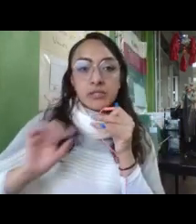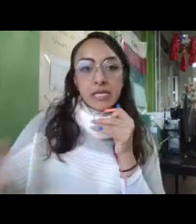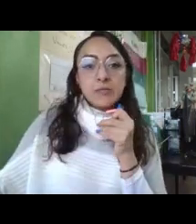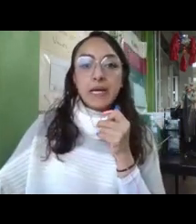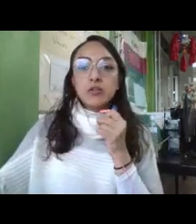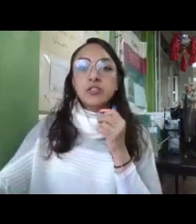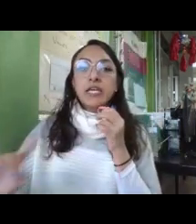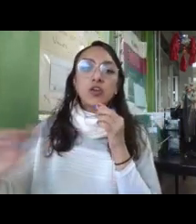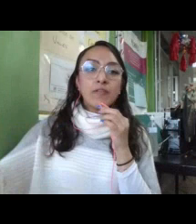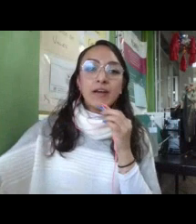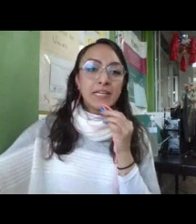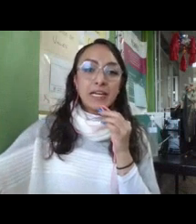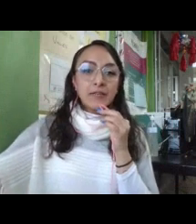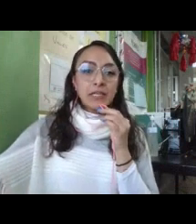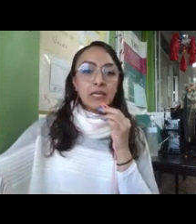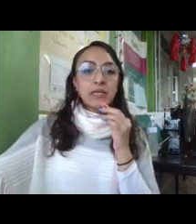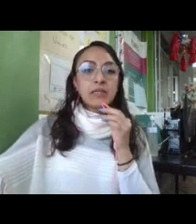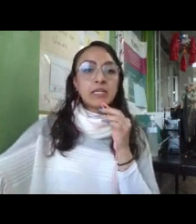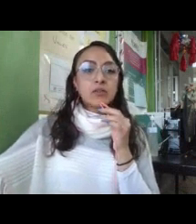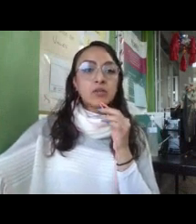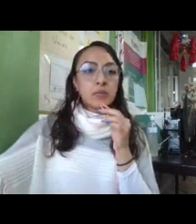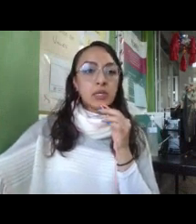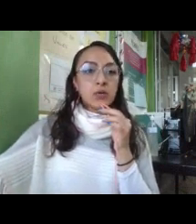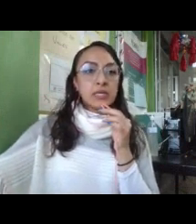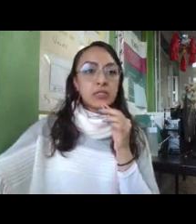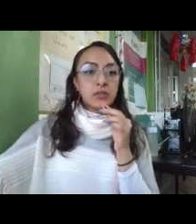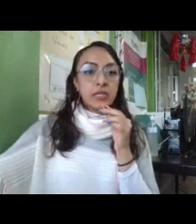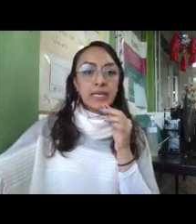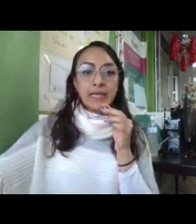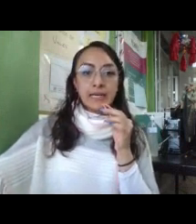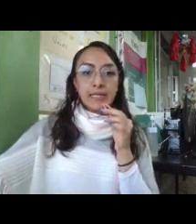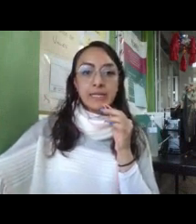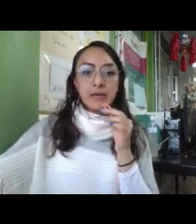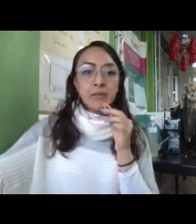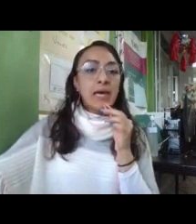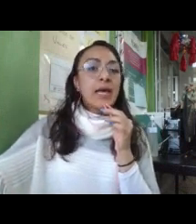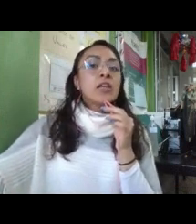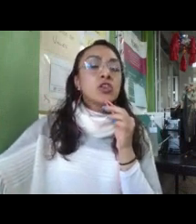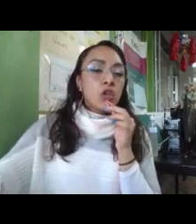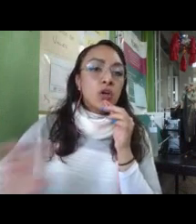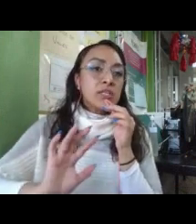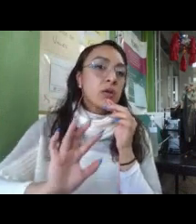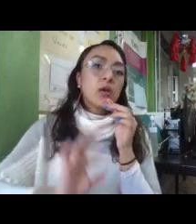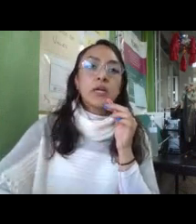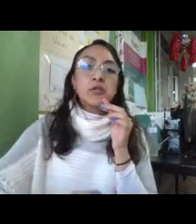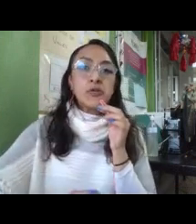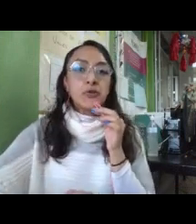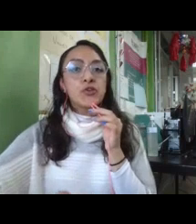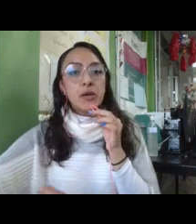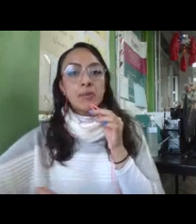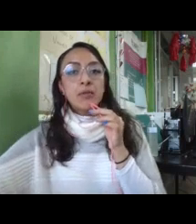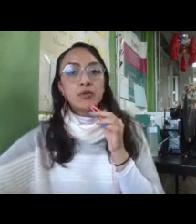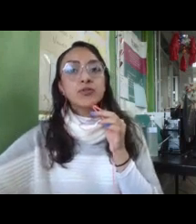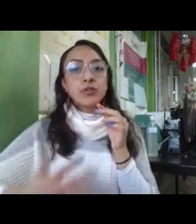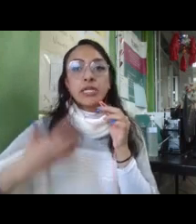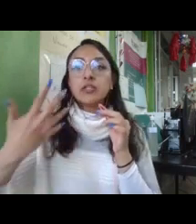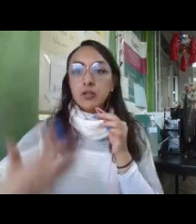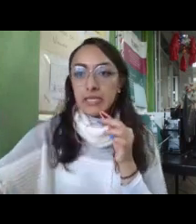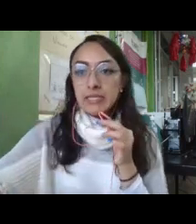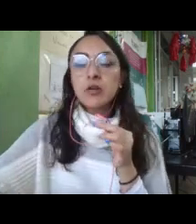Hay cosas para los que no va a haber cabida dentro de mi oración en el SM. Todo eso a lo que nosotros